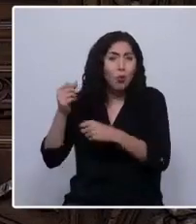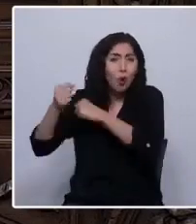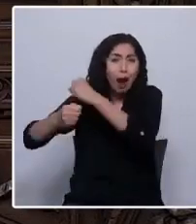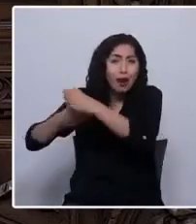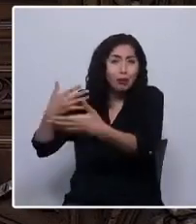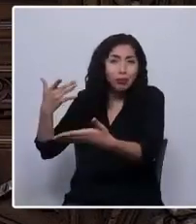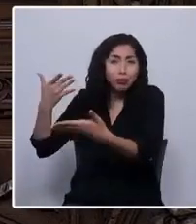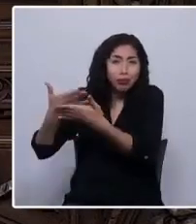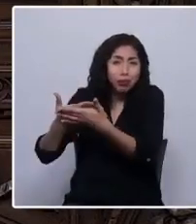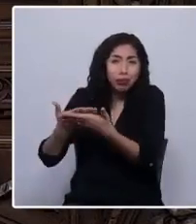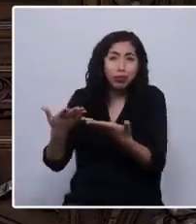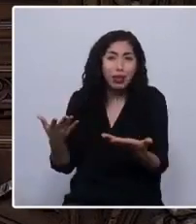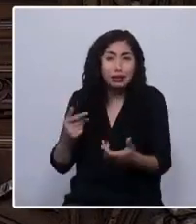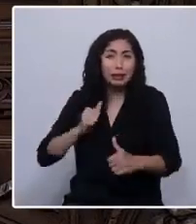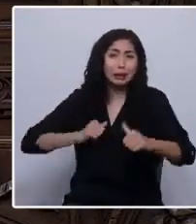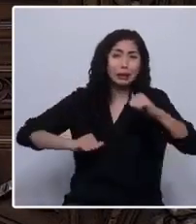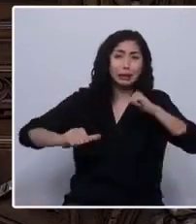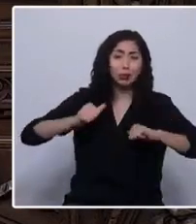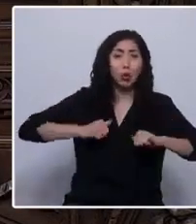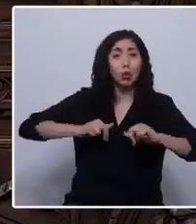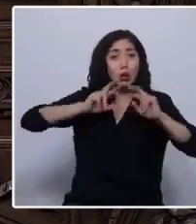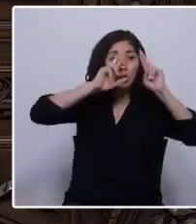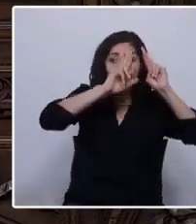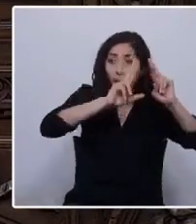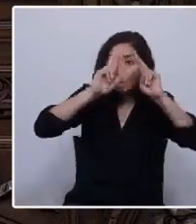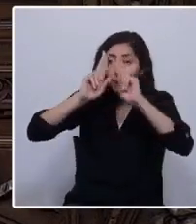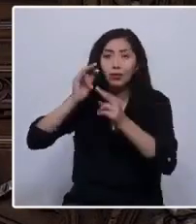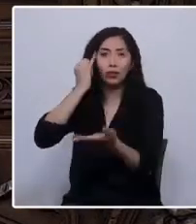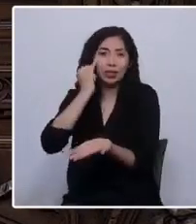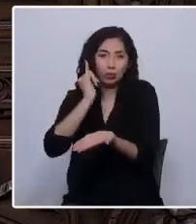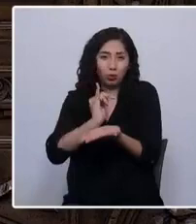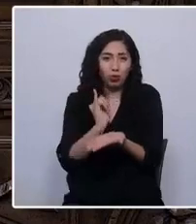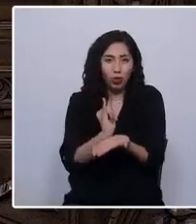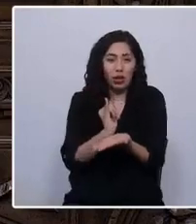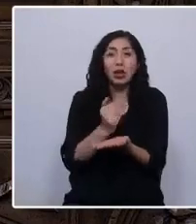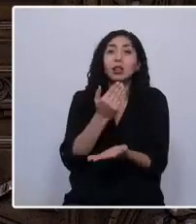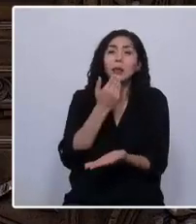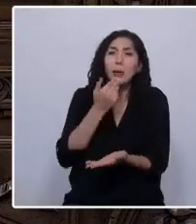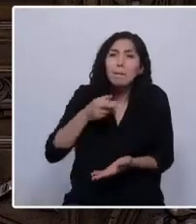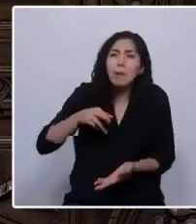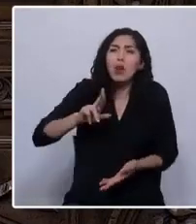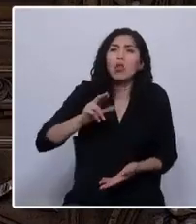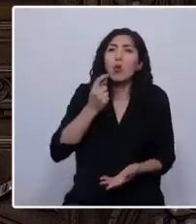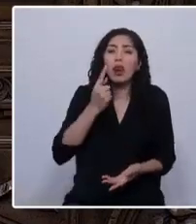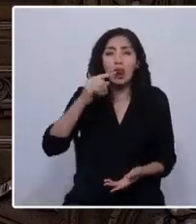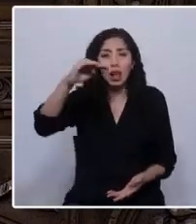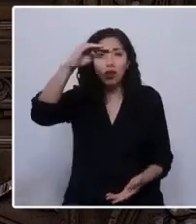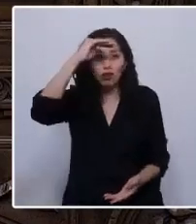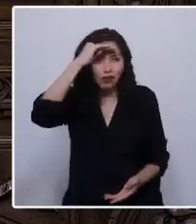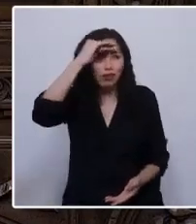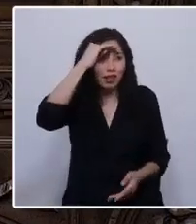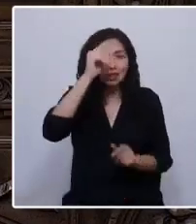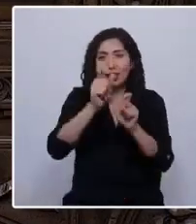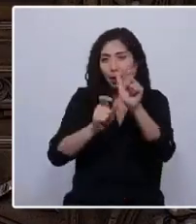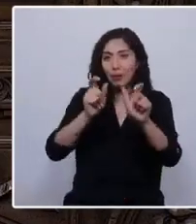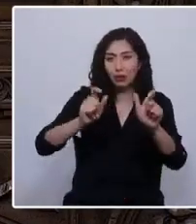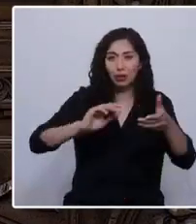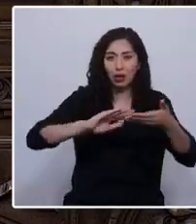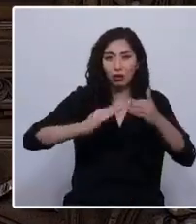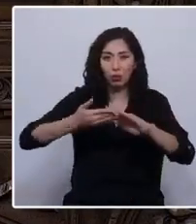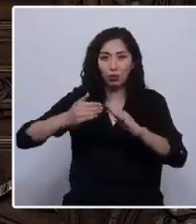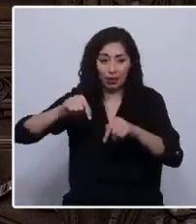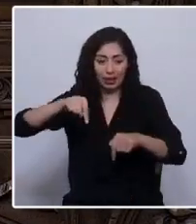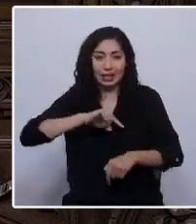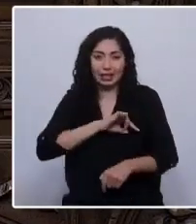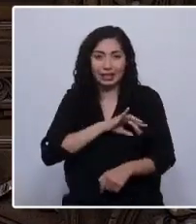pública, el respeto a las instituciones y, lo que es peor, la confianza entre los miembros de esta comunidad llamada